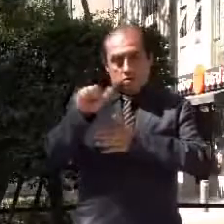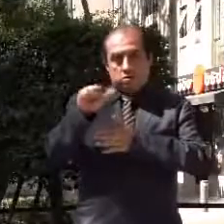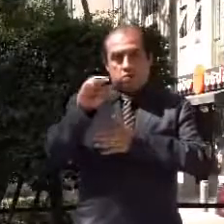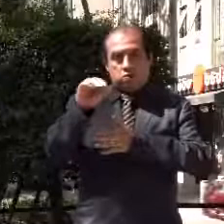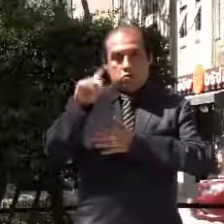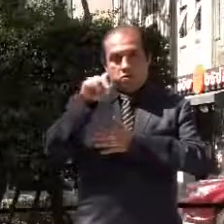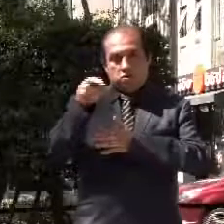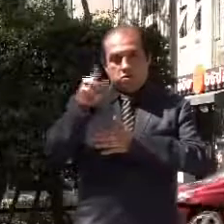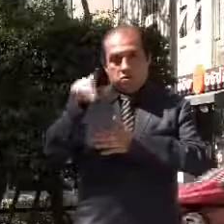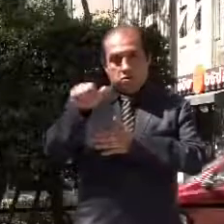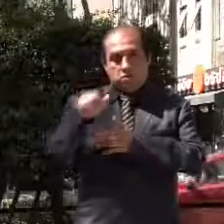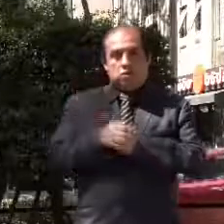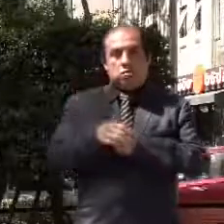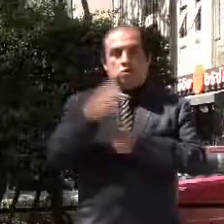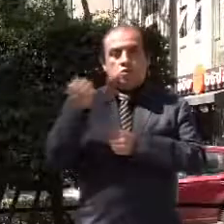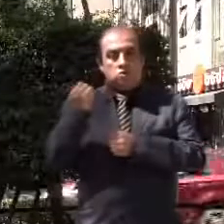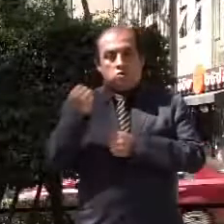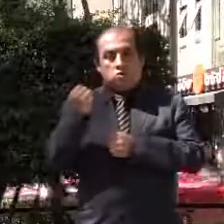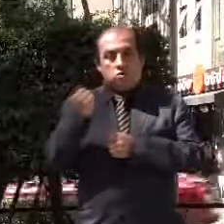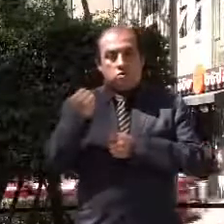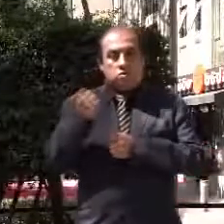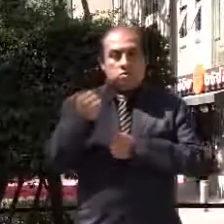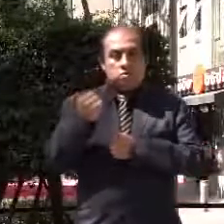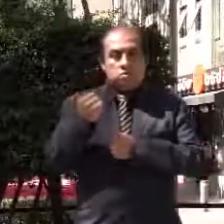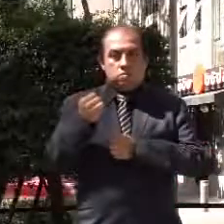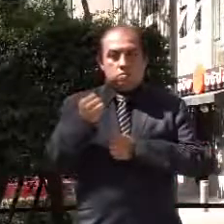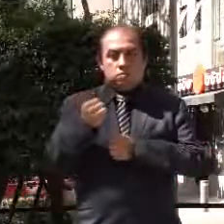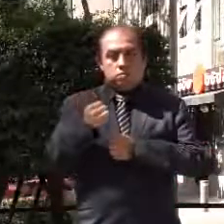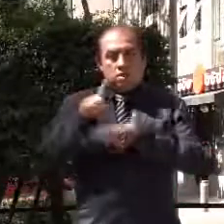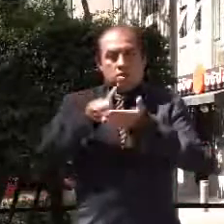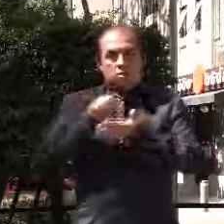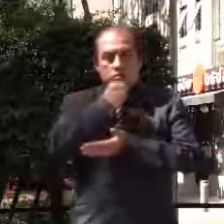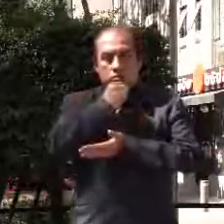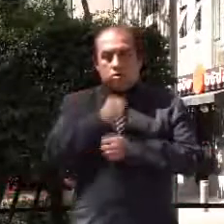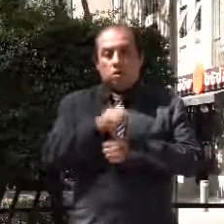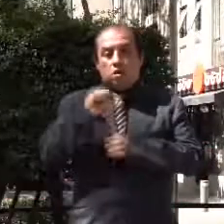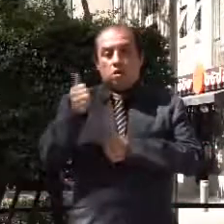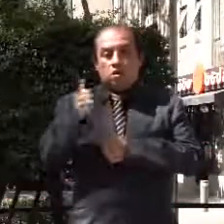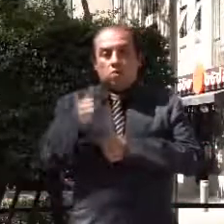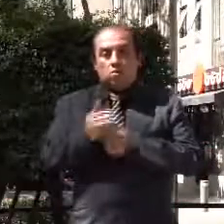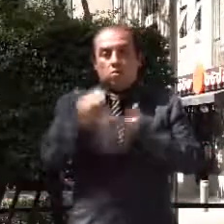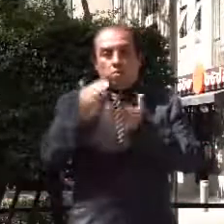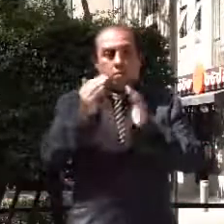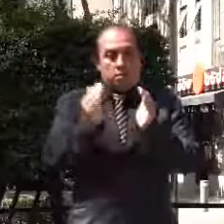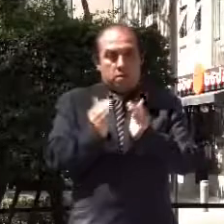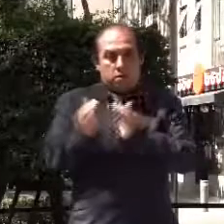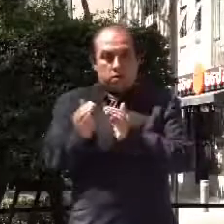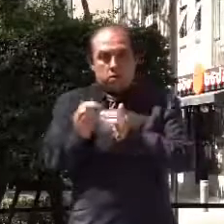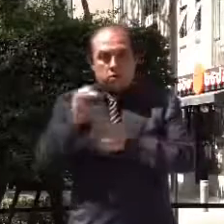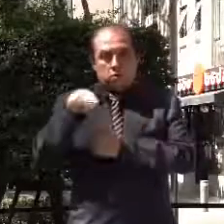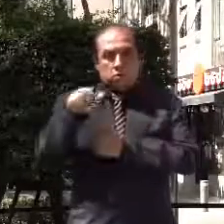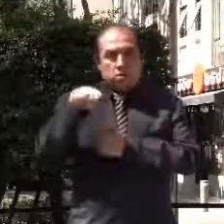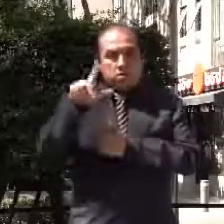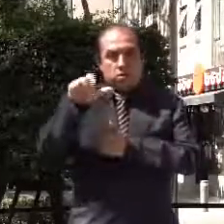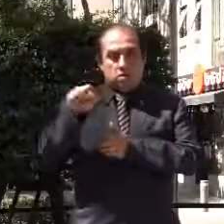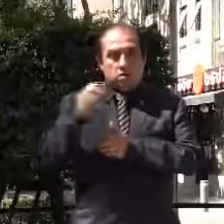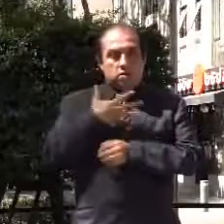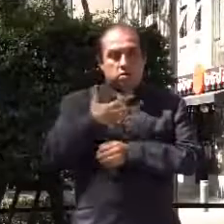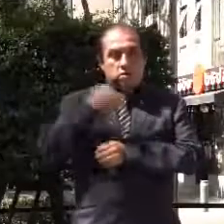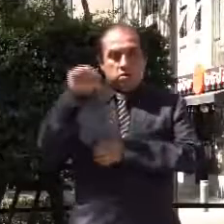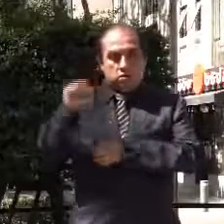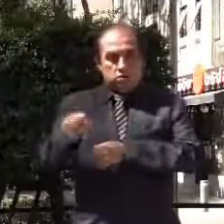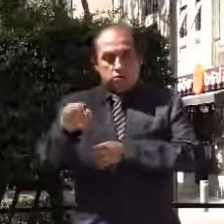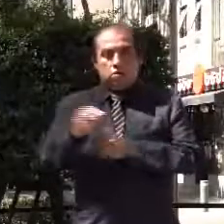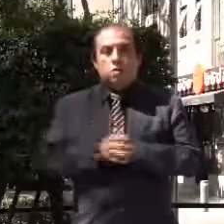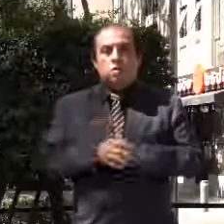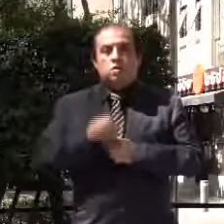de entre 9 y 10 metros cúbicos por segundo. Y la otra son pequeños manantiales que hay en el sur, y